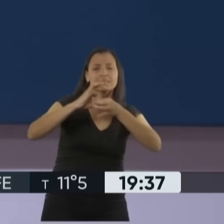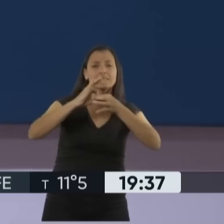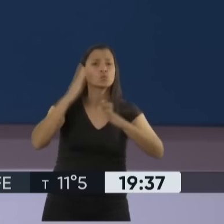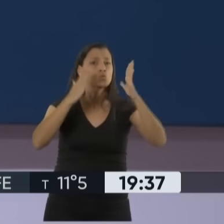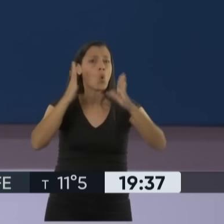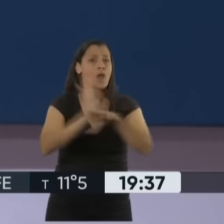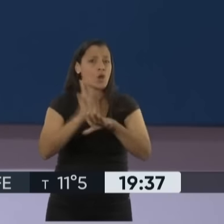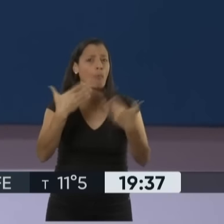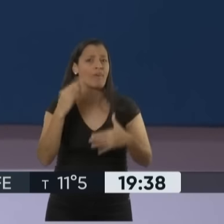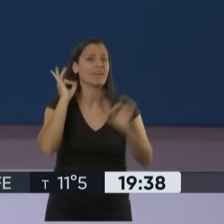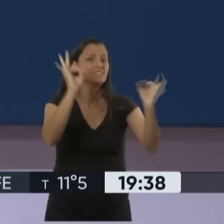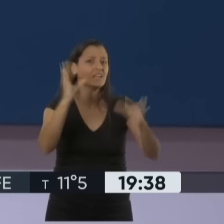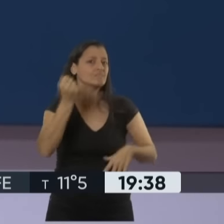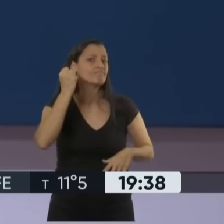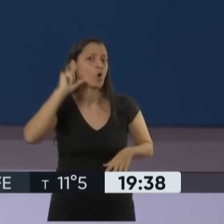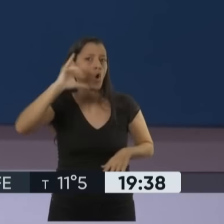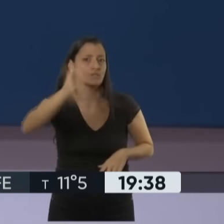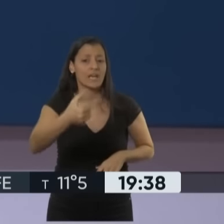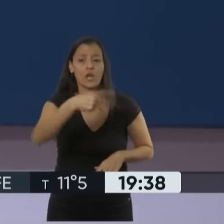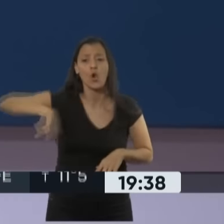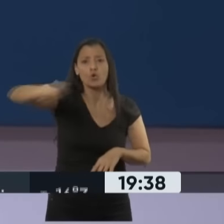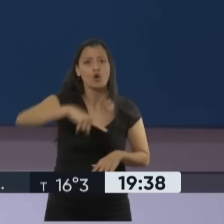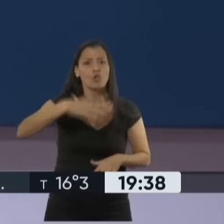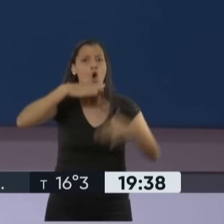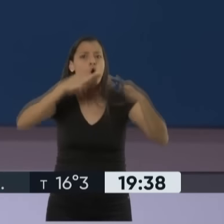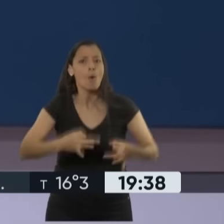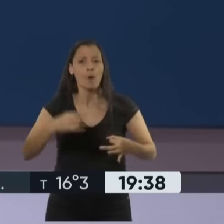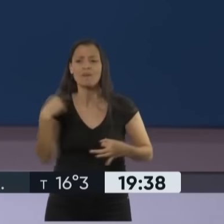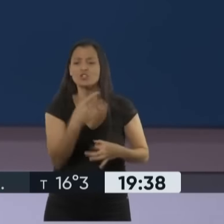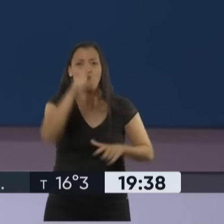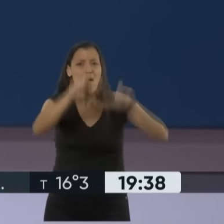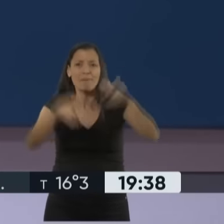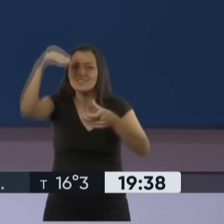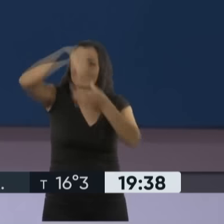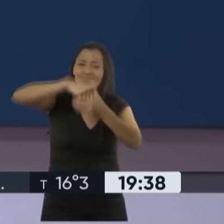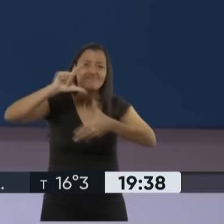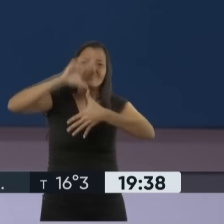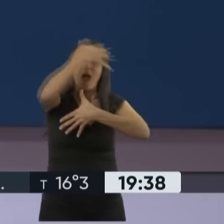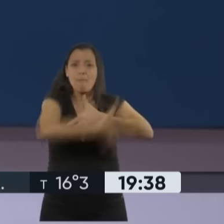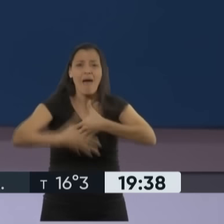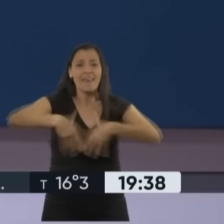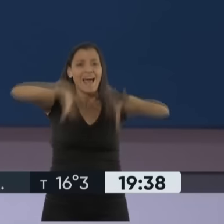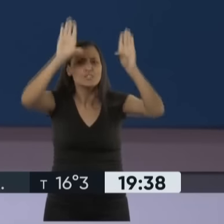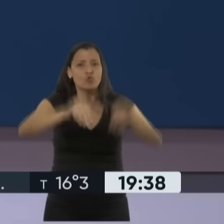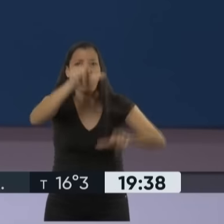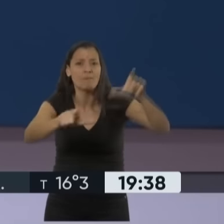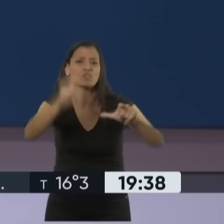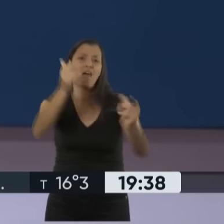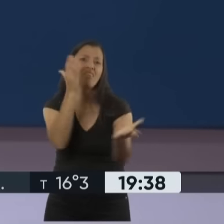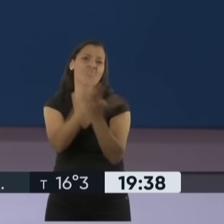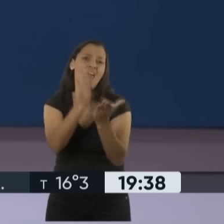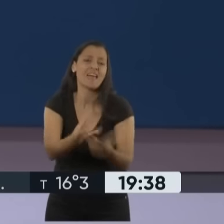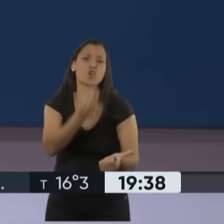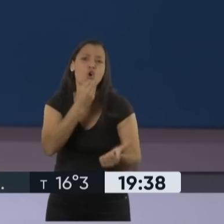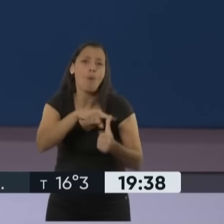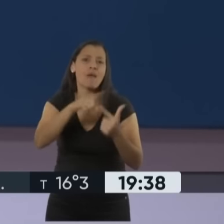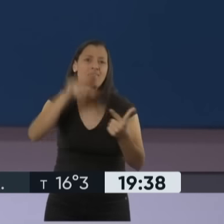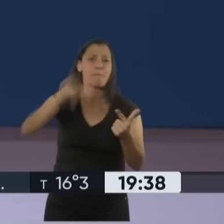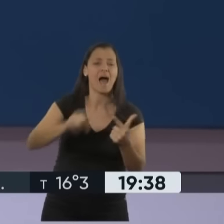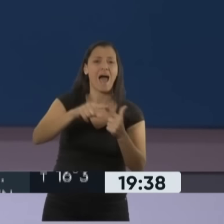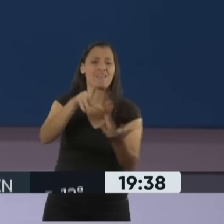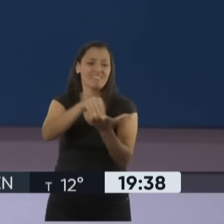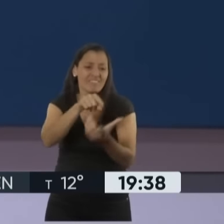nos comprometamos a que todos los seres humanos que habitan nuestro continente tengan derecho al pan a